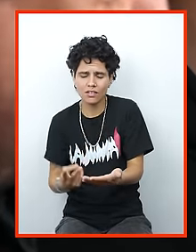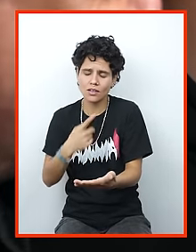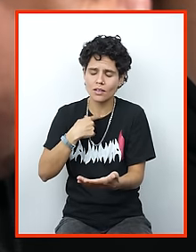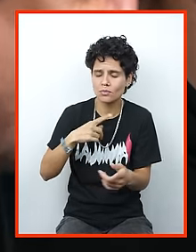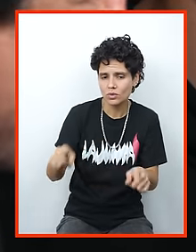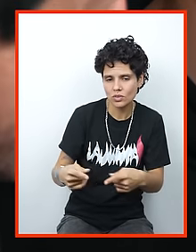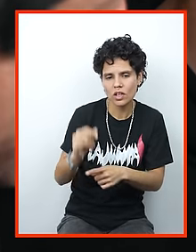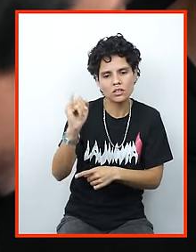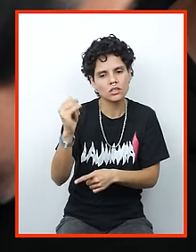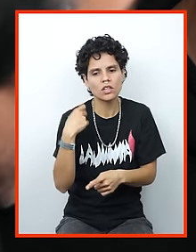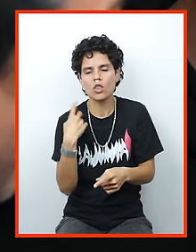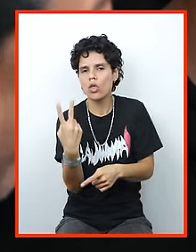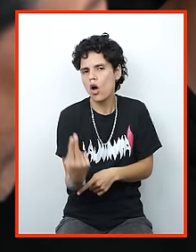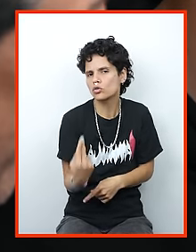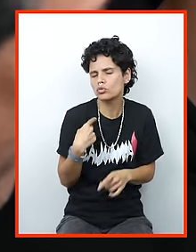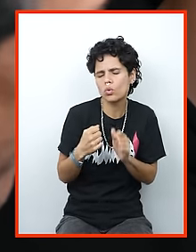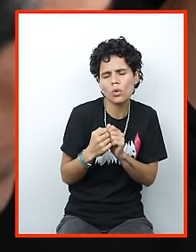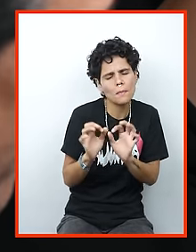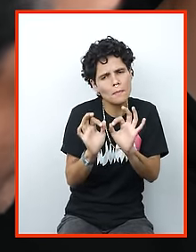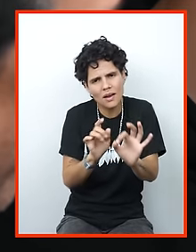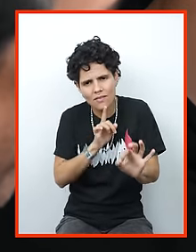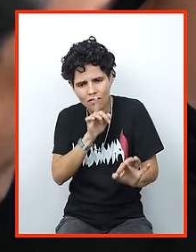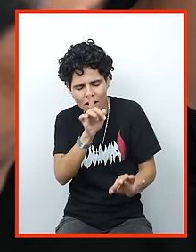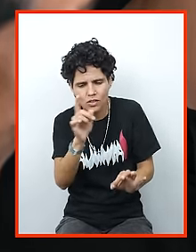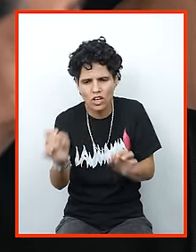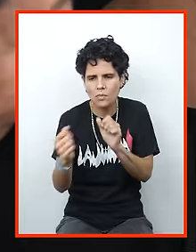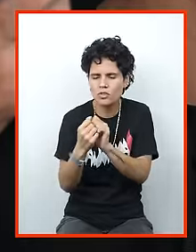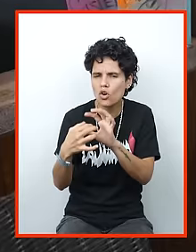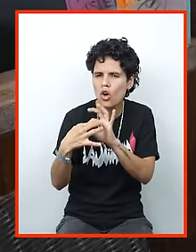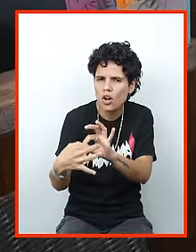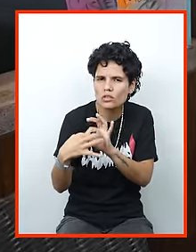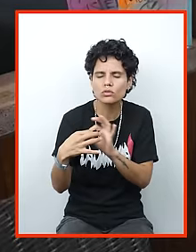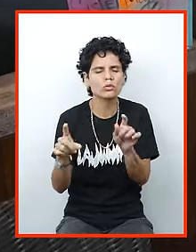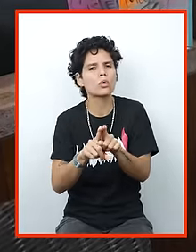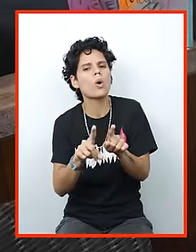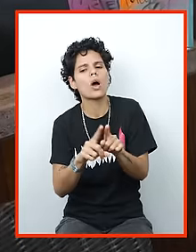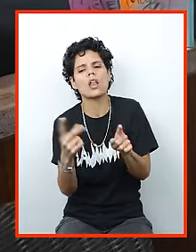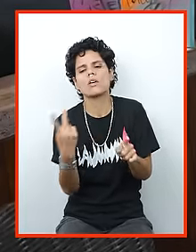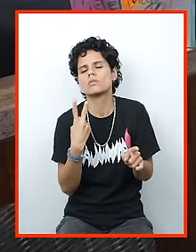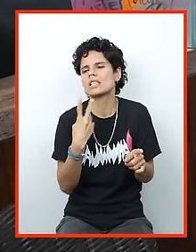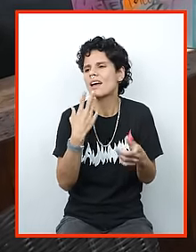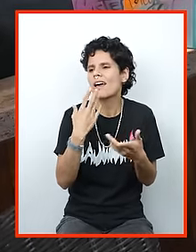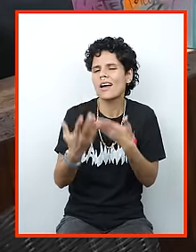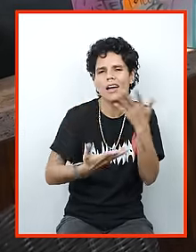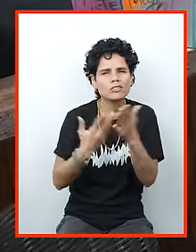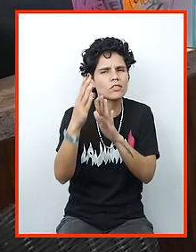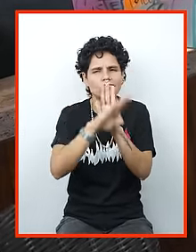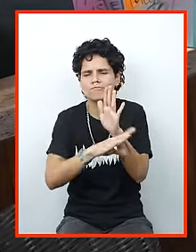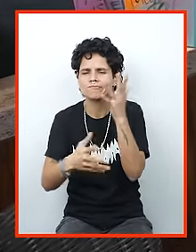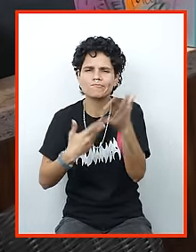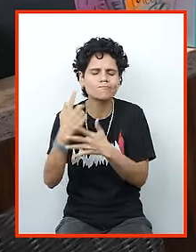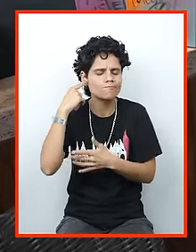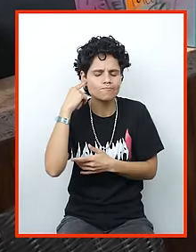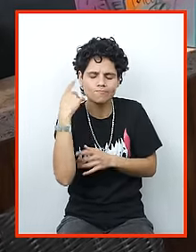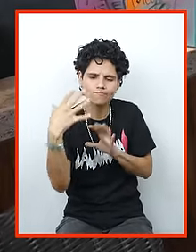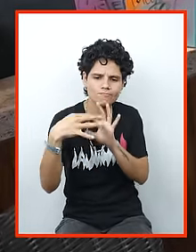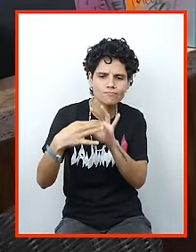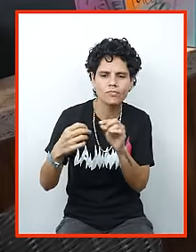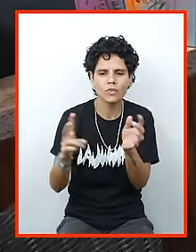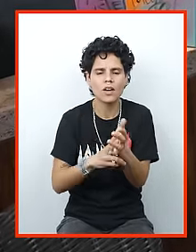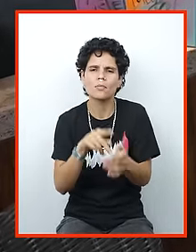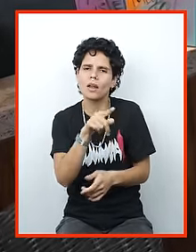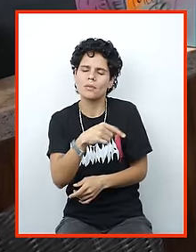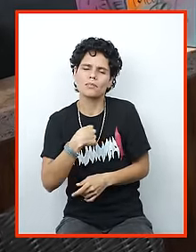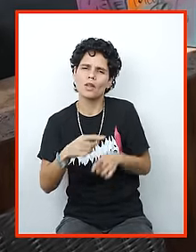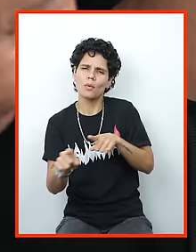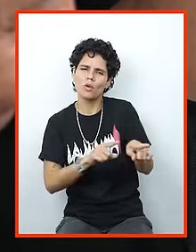¿no? Ya sí. Se conocen todo. Sí, pues este es mi hermano y con él hacemos todo. Como que tenemos esa conexión de hacer los álbumes, los temas. Y para mí, él